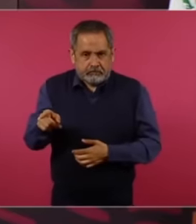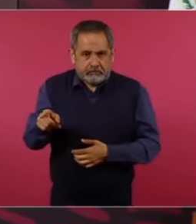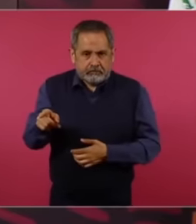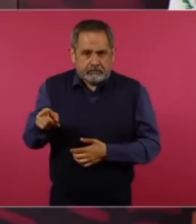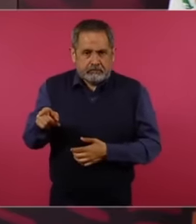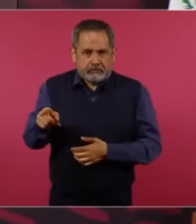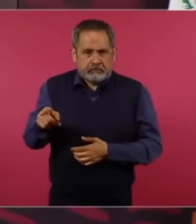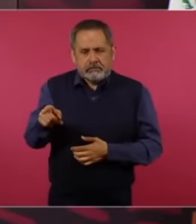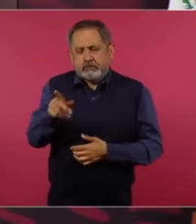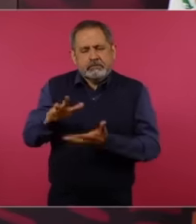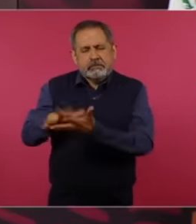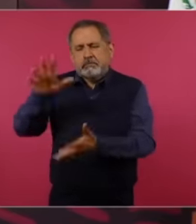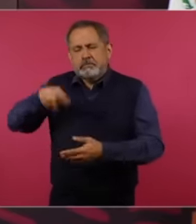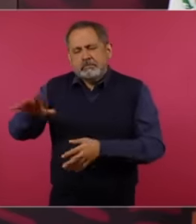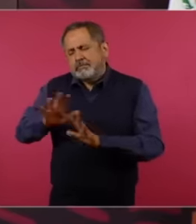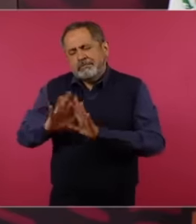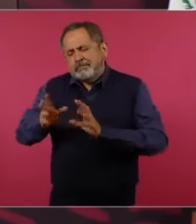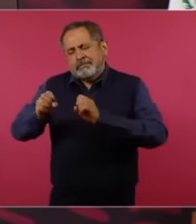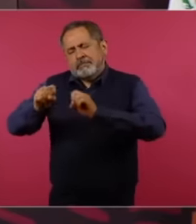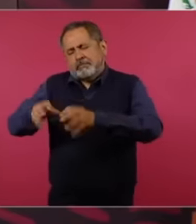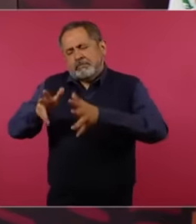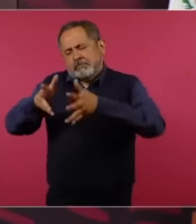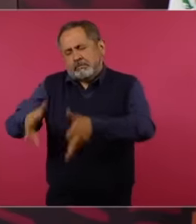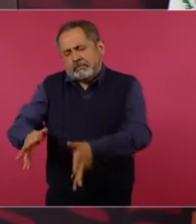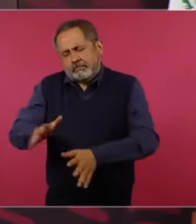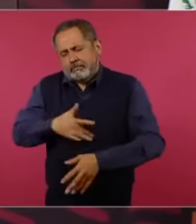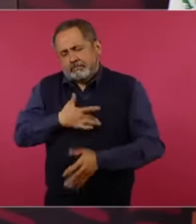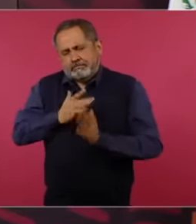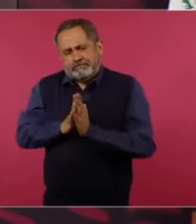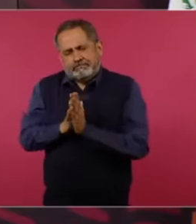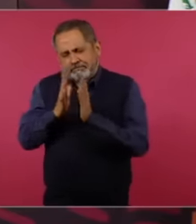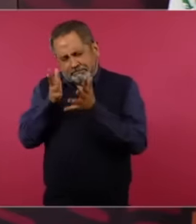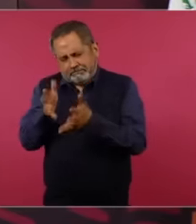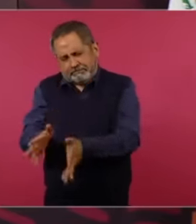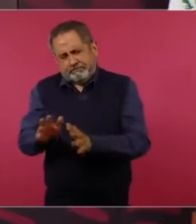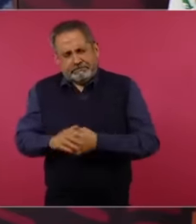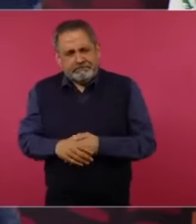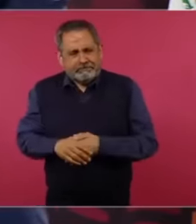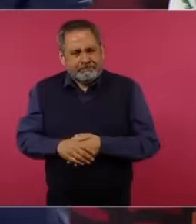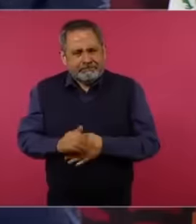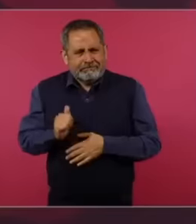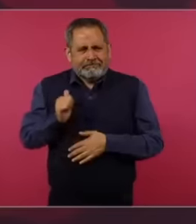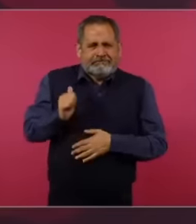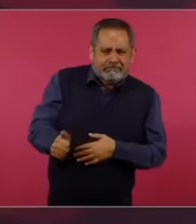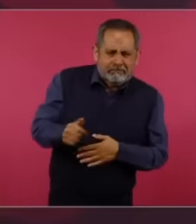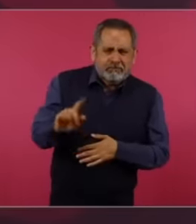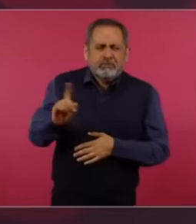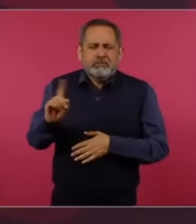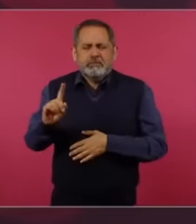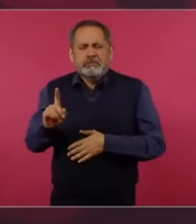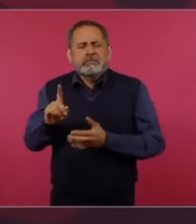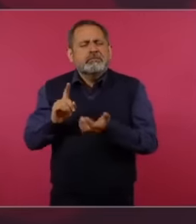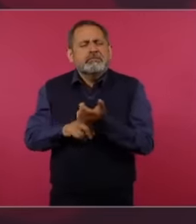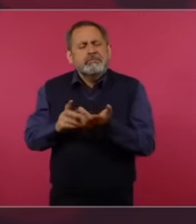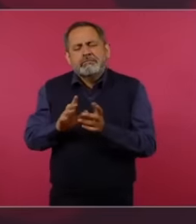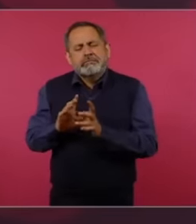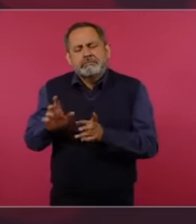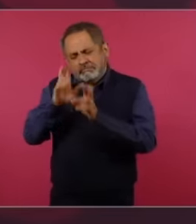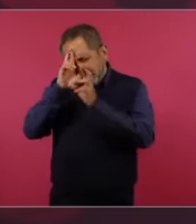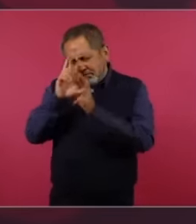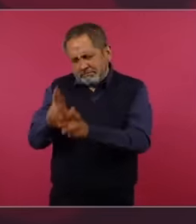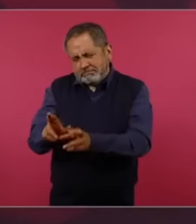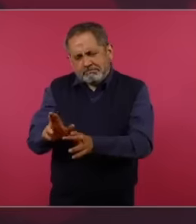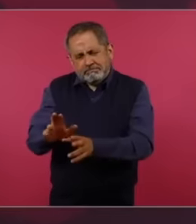no se rescataran. Y no por dejar ahí a